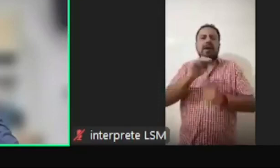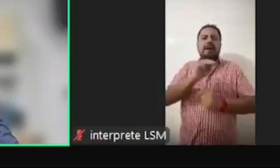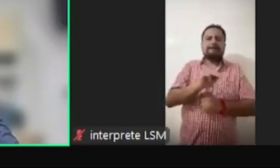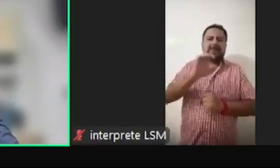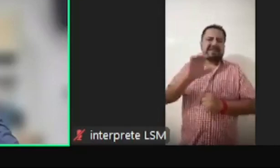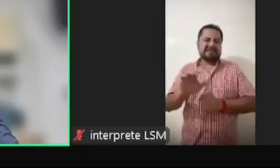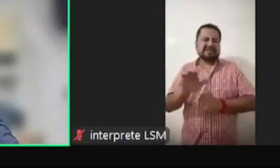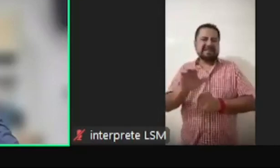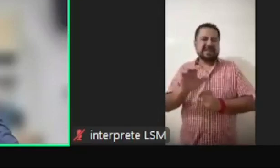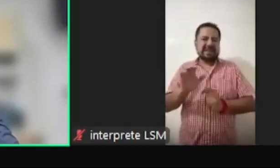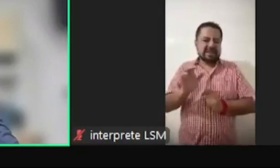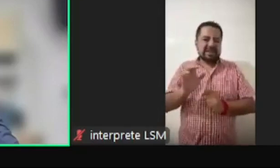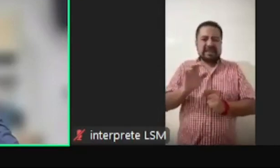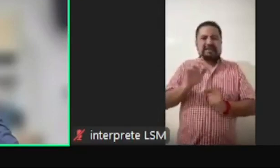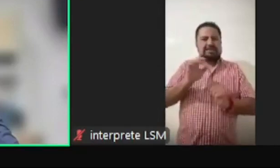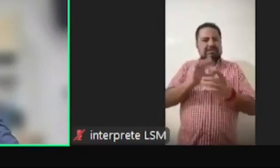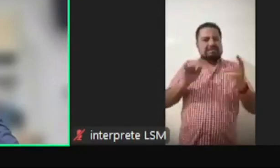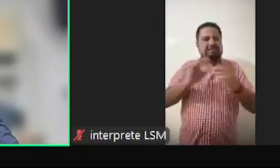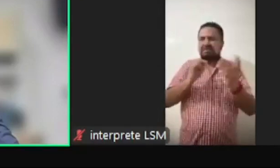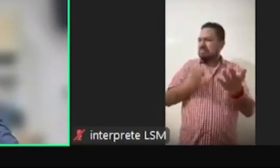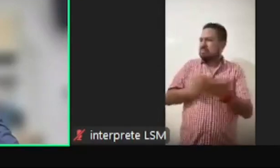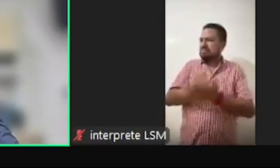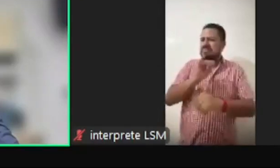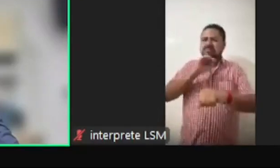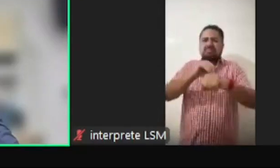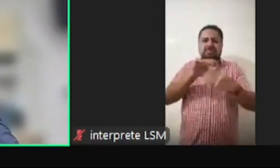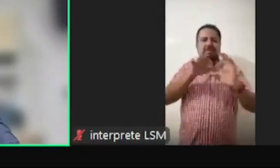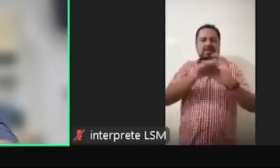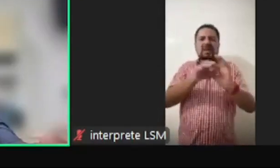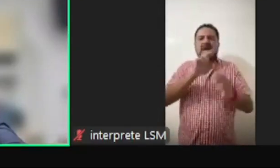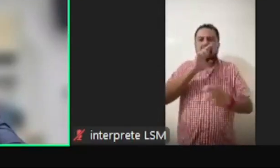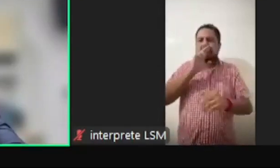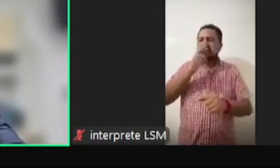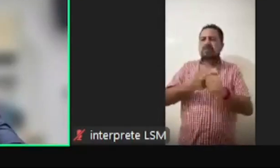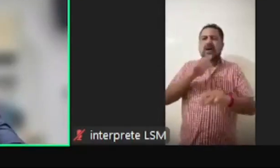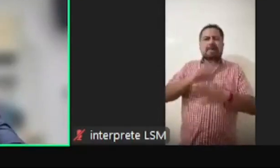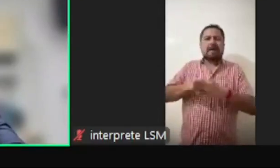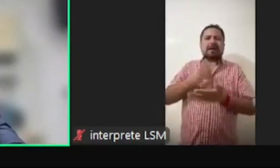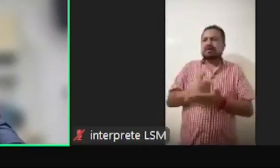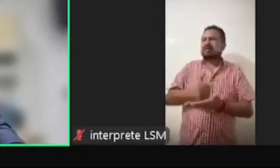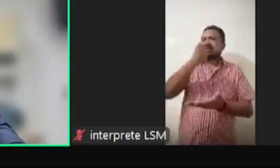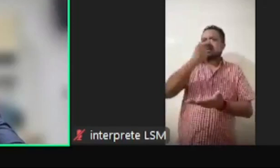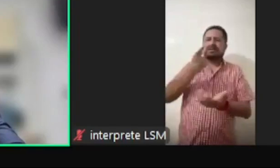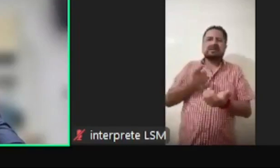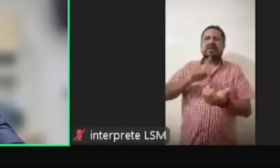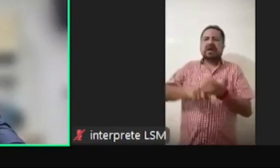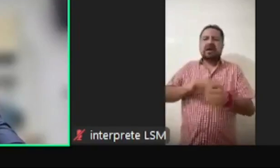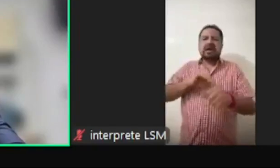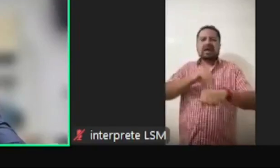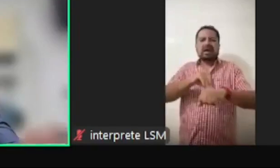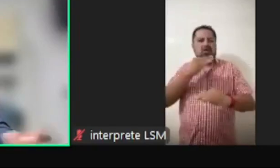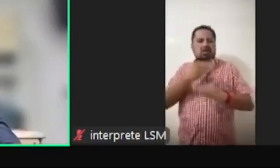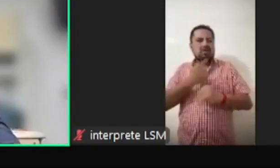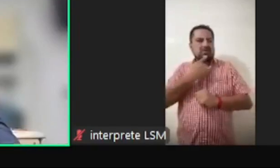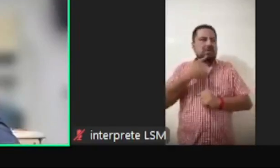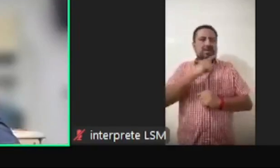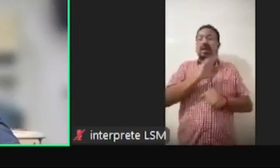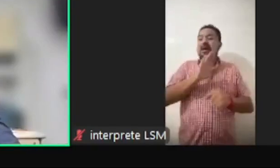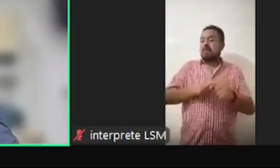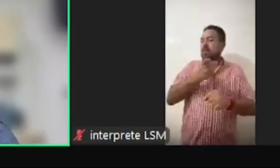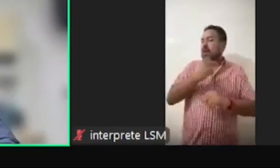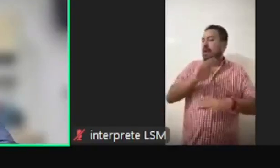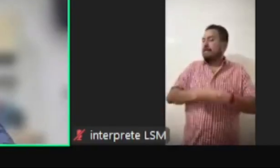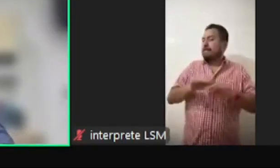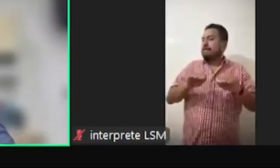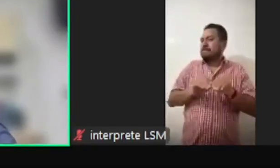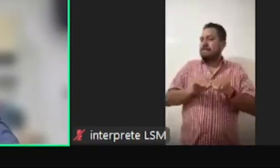determinación adoptada por la responsable y los agravios para cometer el acto que ahora impugnaron. Por lo que es claro y evidente que su pretensión final, la